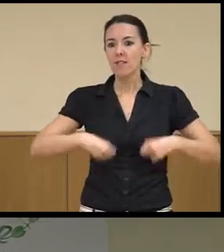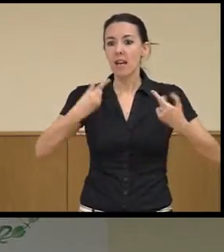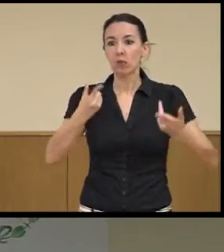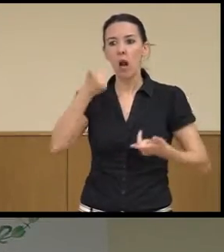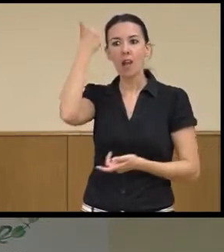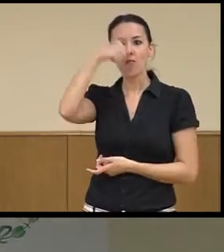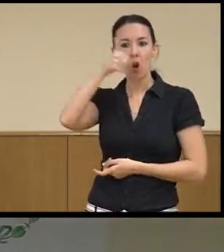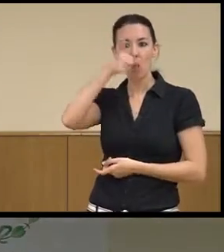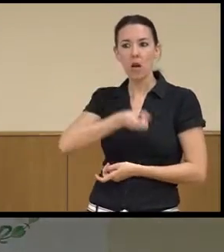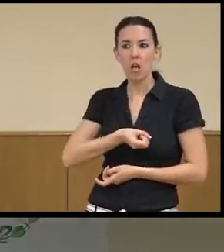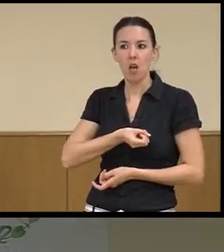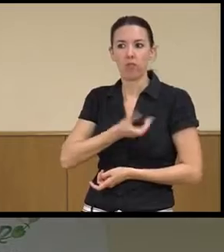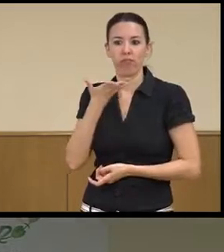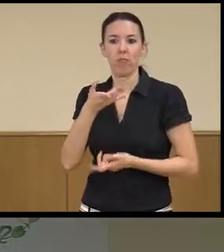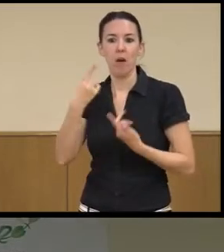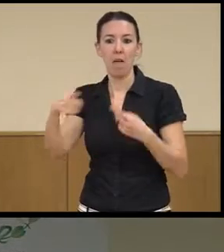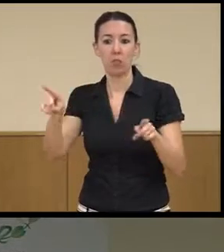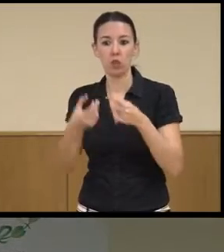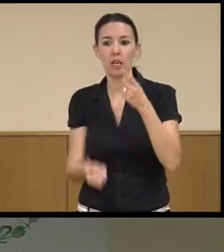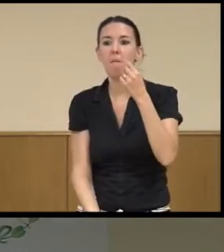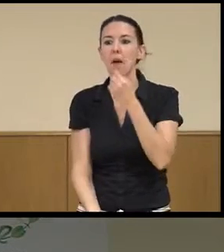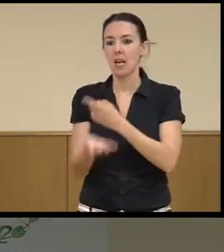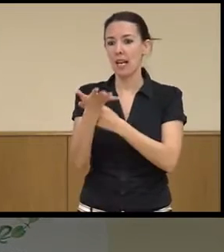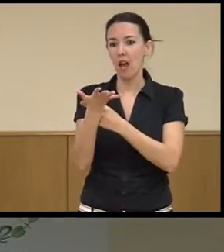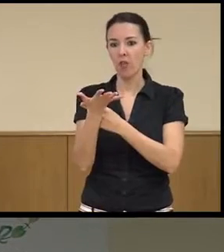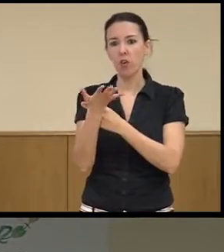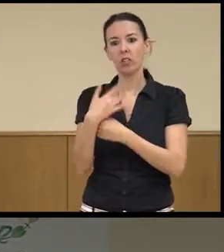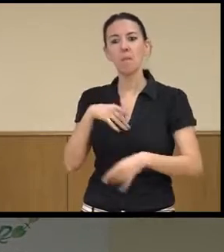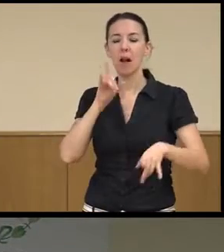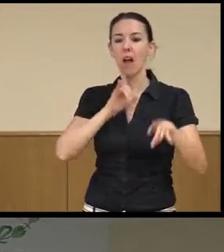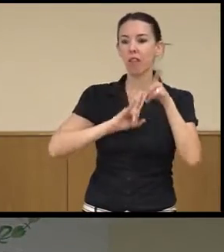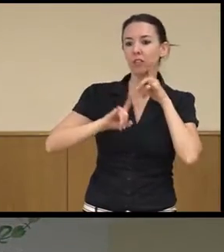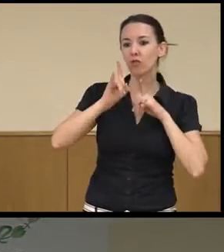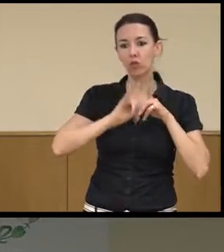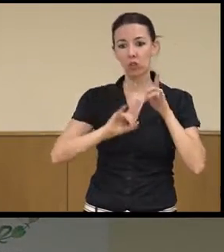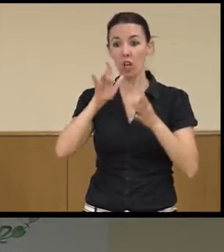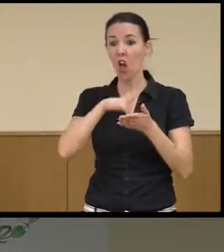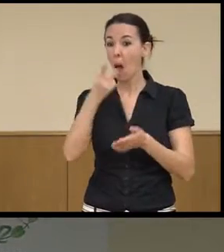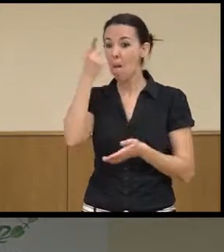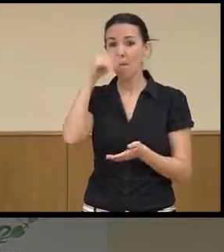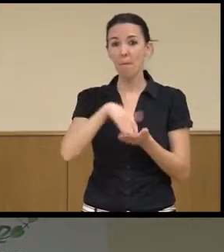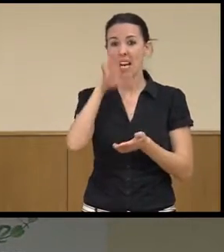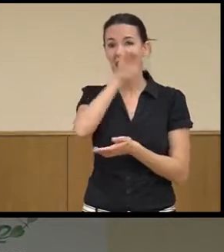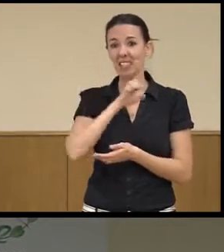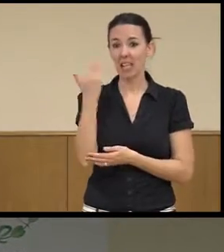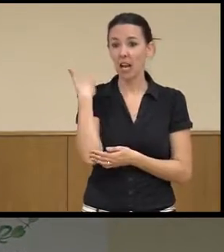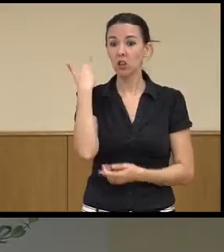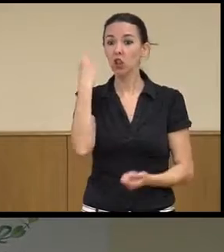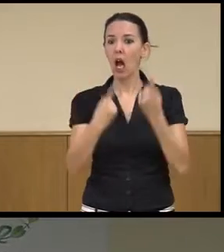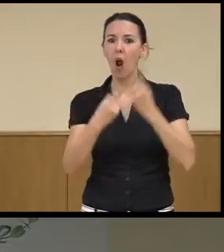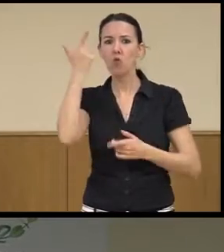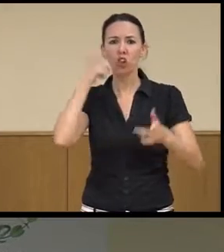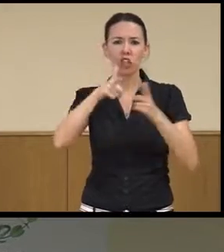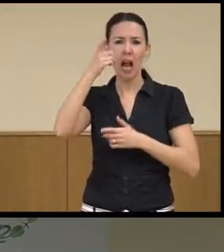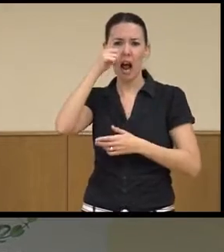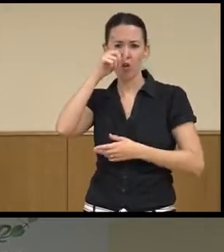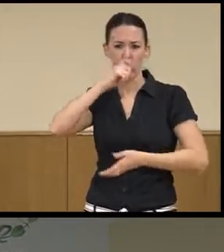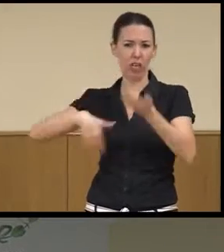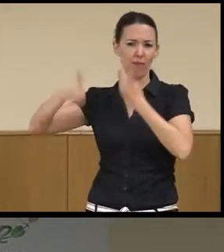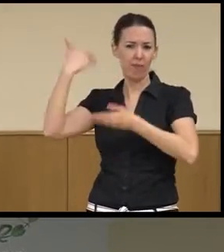hombre hacia ella. A su creación y a su deleite se entregó desde que hace miles de años alguno de nuestros más lejanos